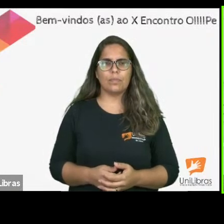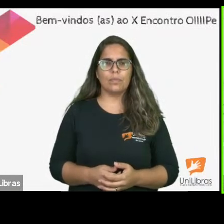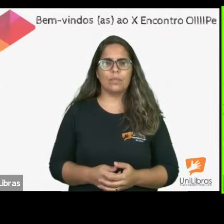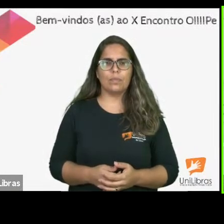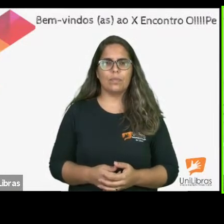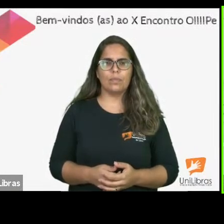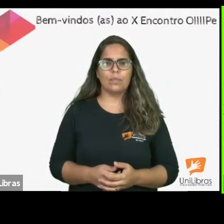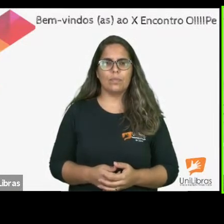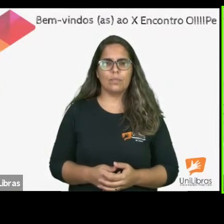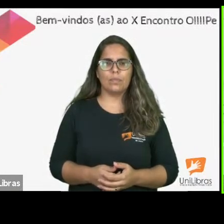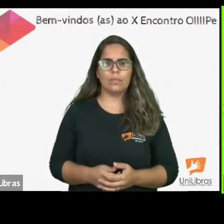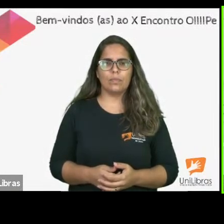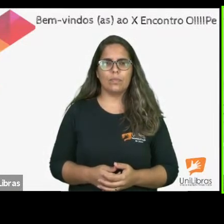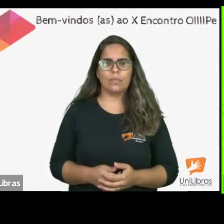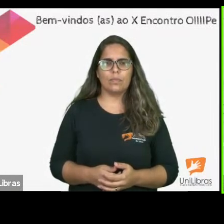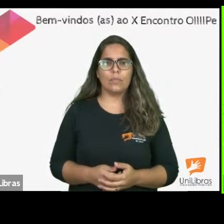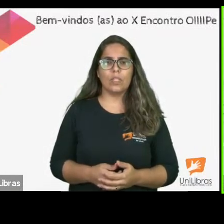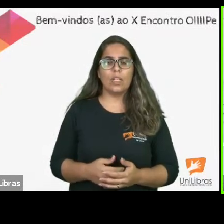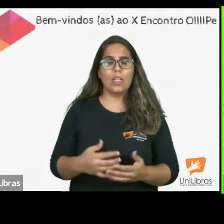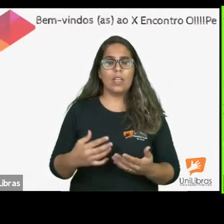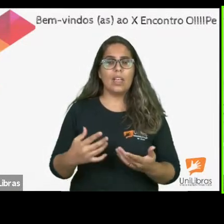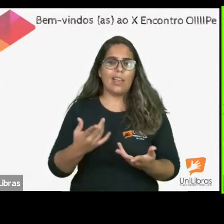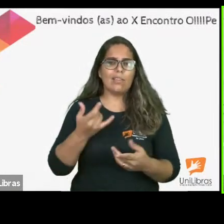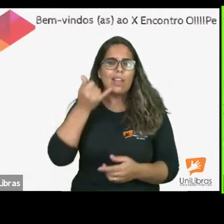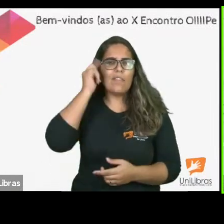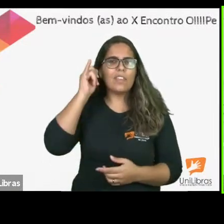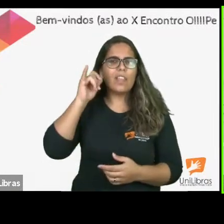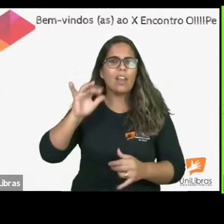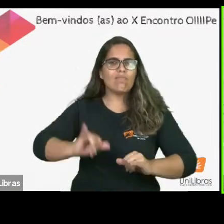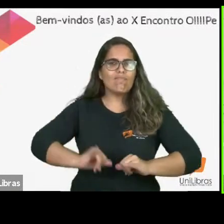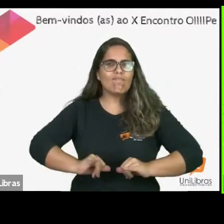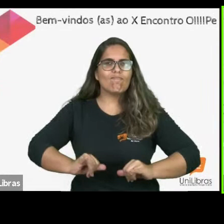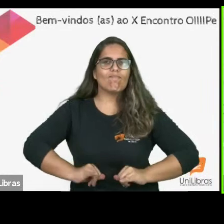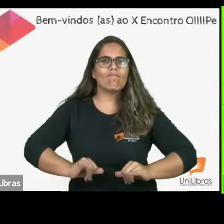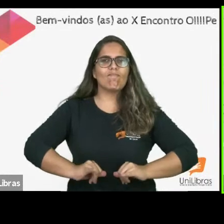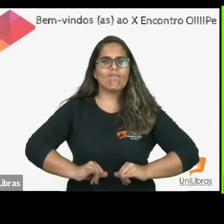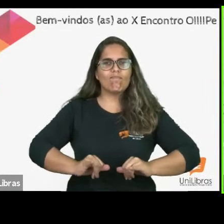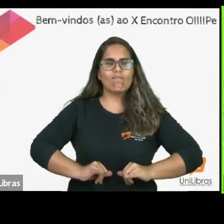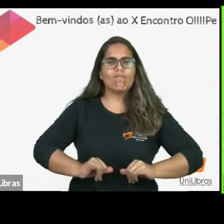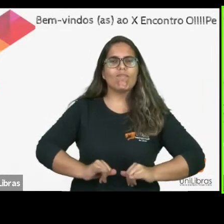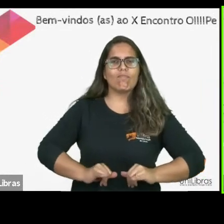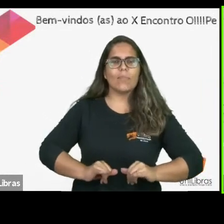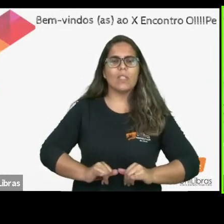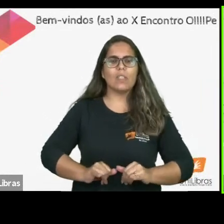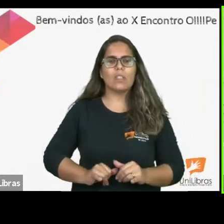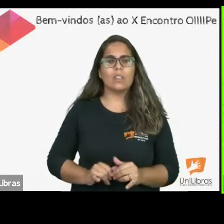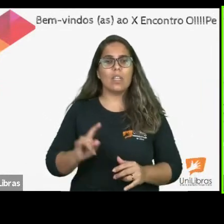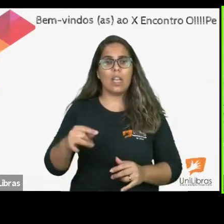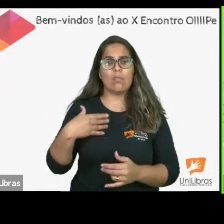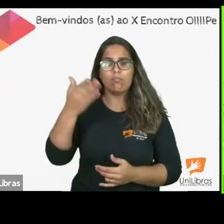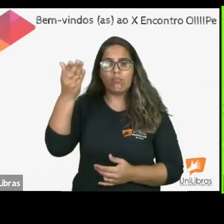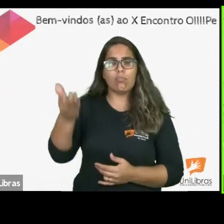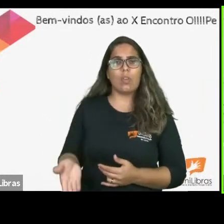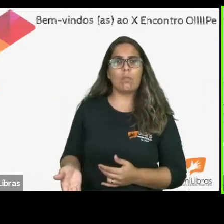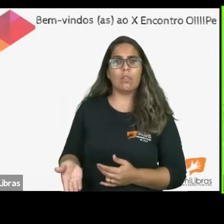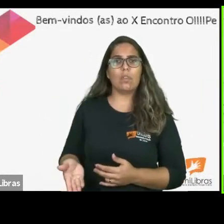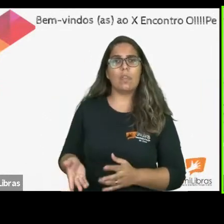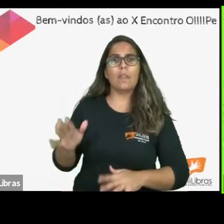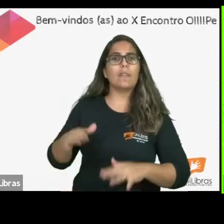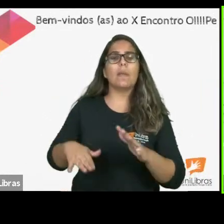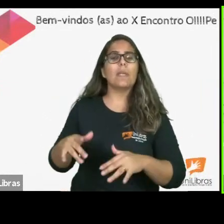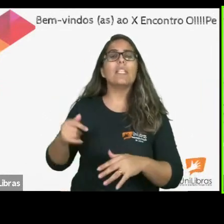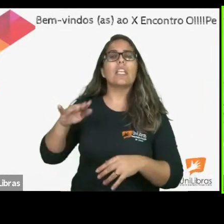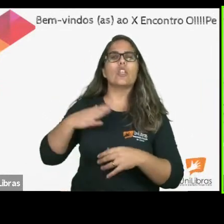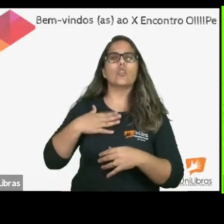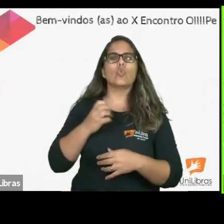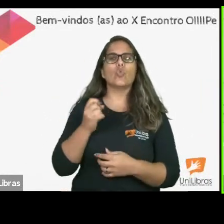Y lo estoy educando en la tortura. ¿Y eso es bueno o es malo? Bueno, es malo. Depende de quién sea yo.